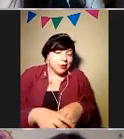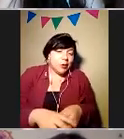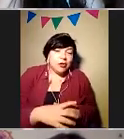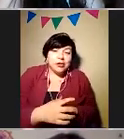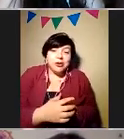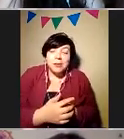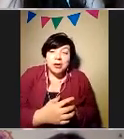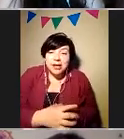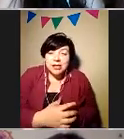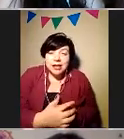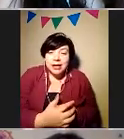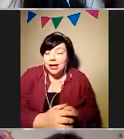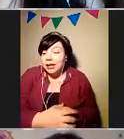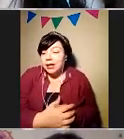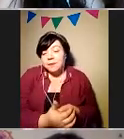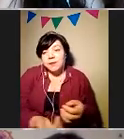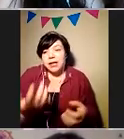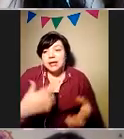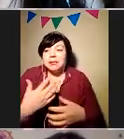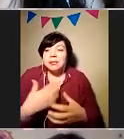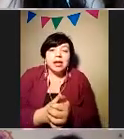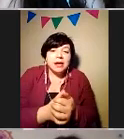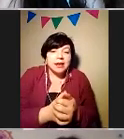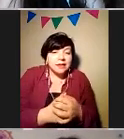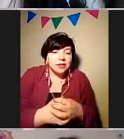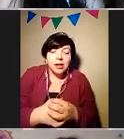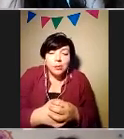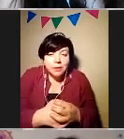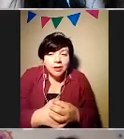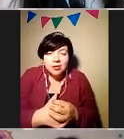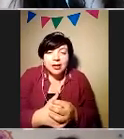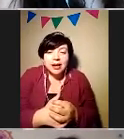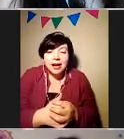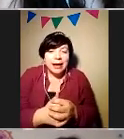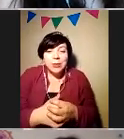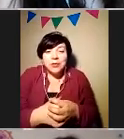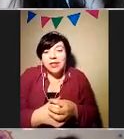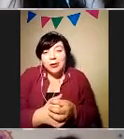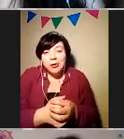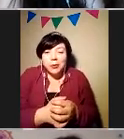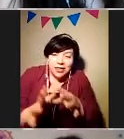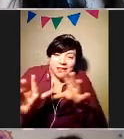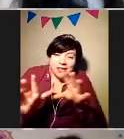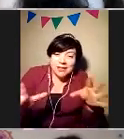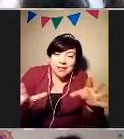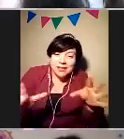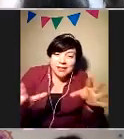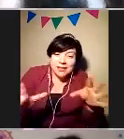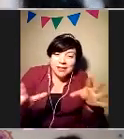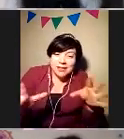más importancia, y que en esta misma lógica de las redes sociales podemos encontrar algunos videos como con ideas